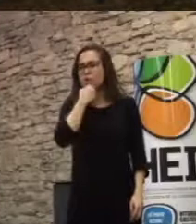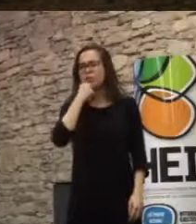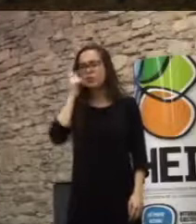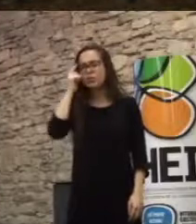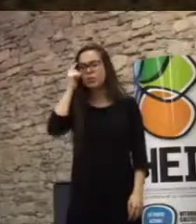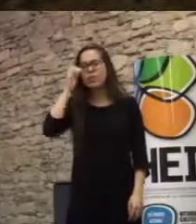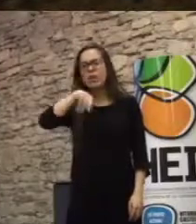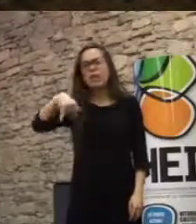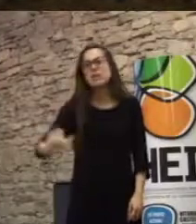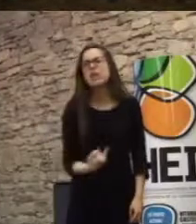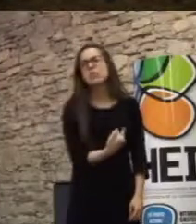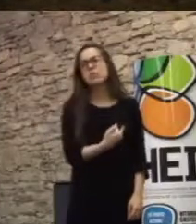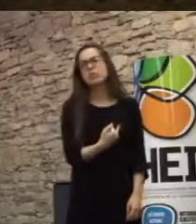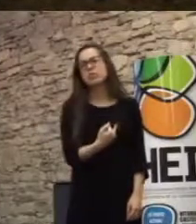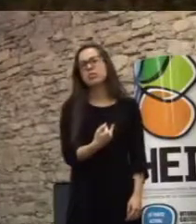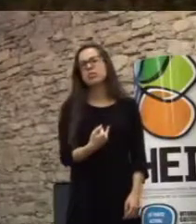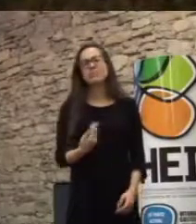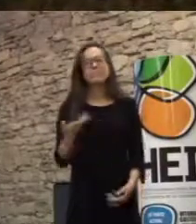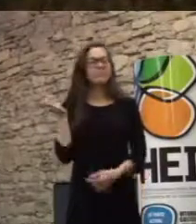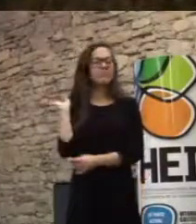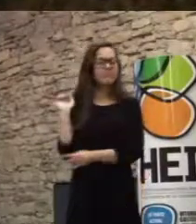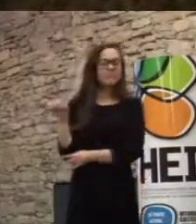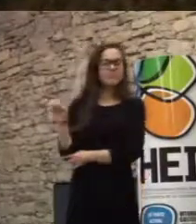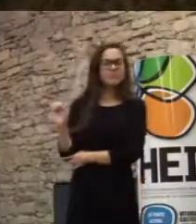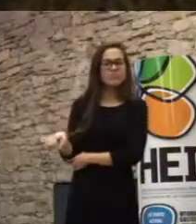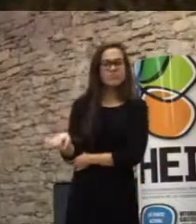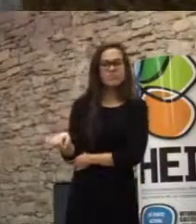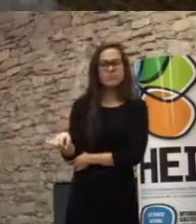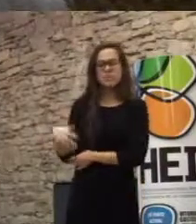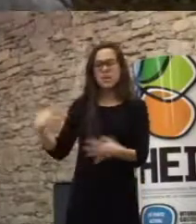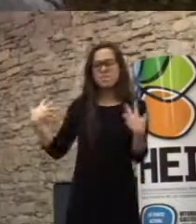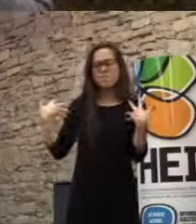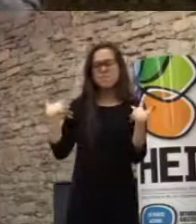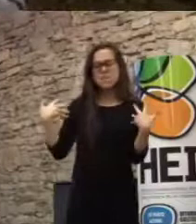cansancio indiferencia victimismo